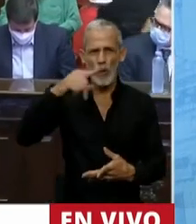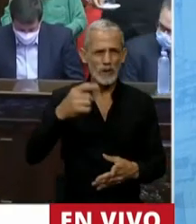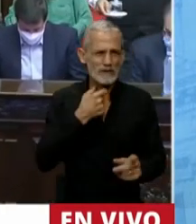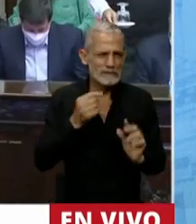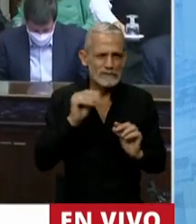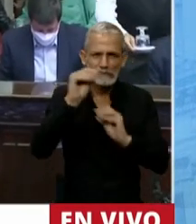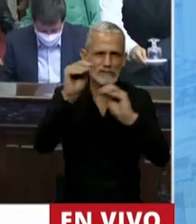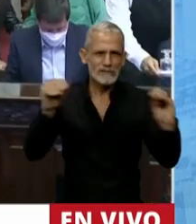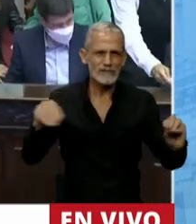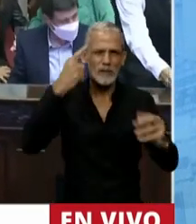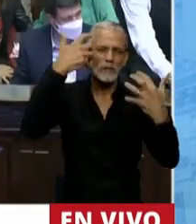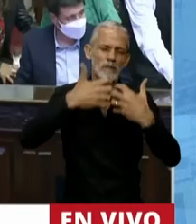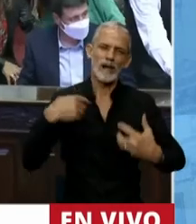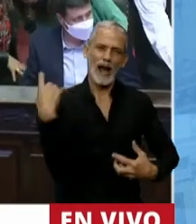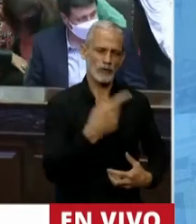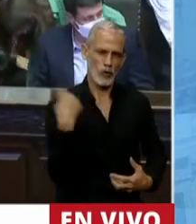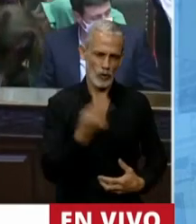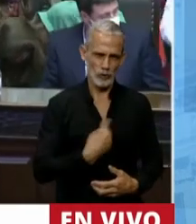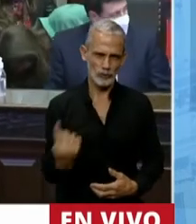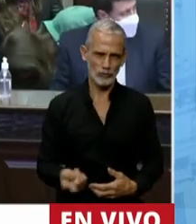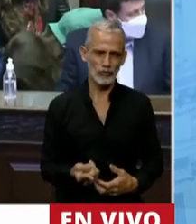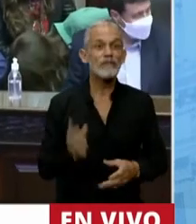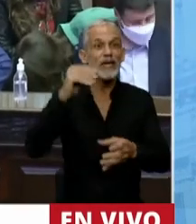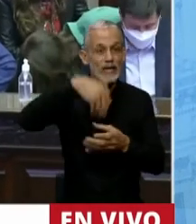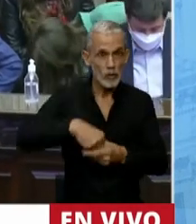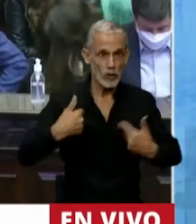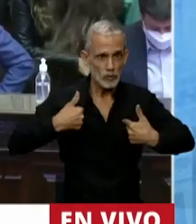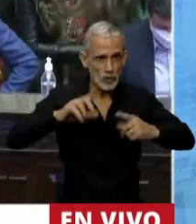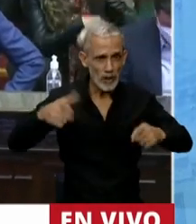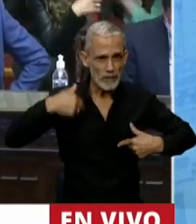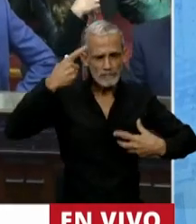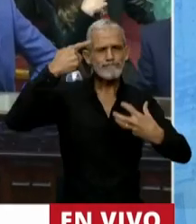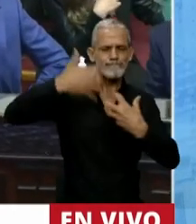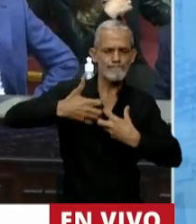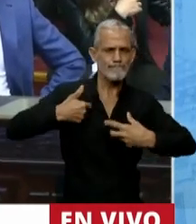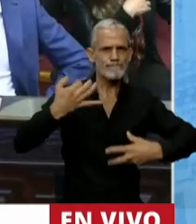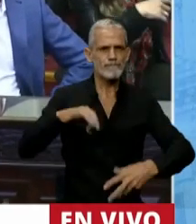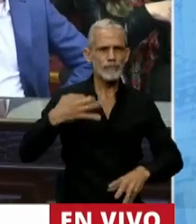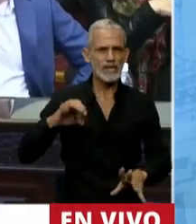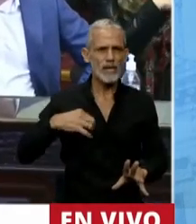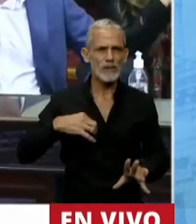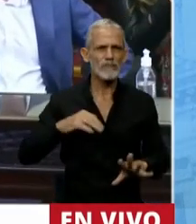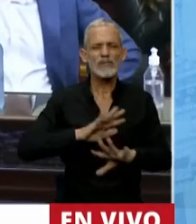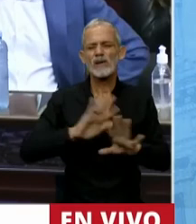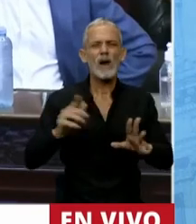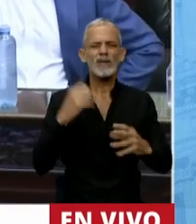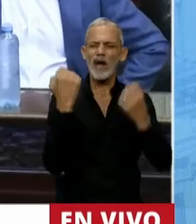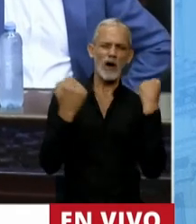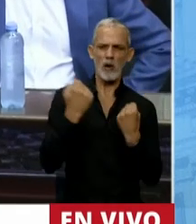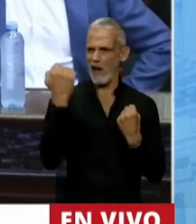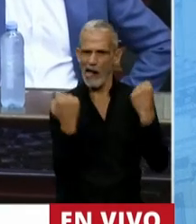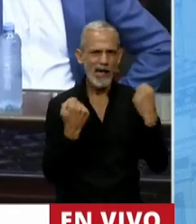hacer un llamado a la reflexión a todos, incluido quien les habla también. Tenemos que dejar los